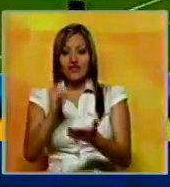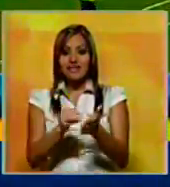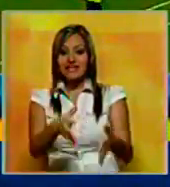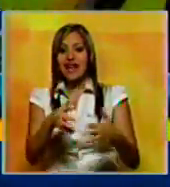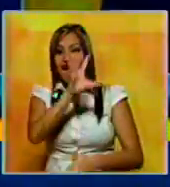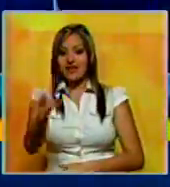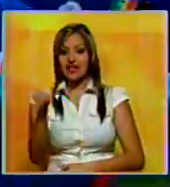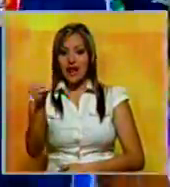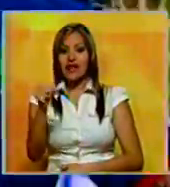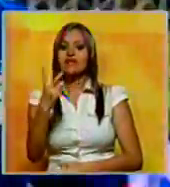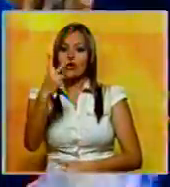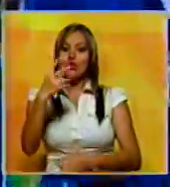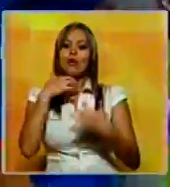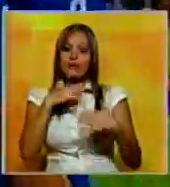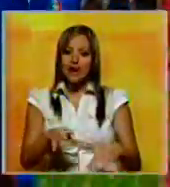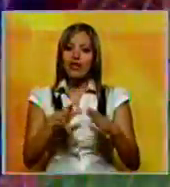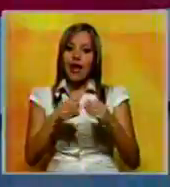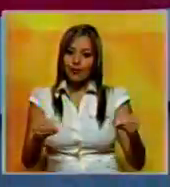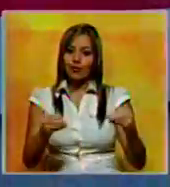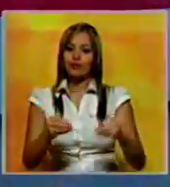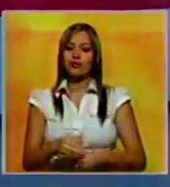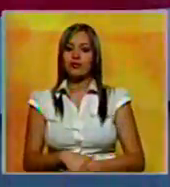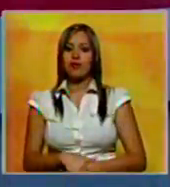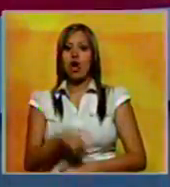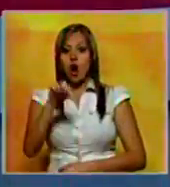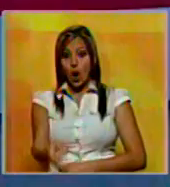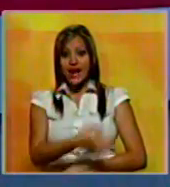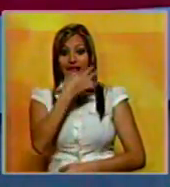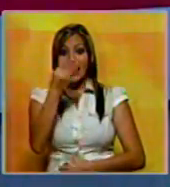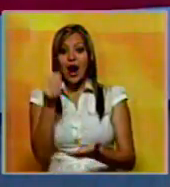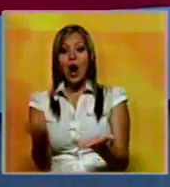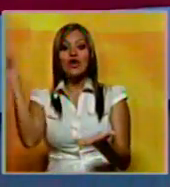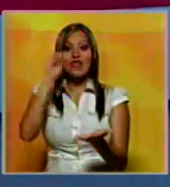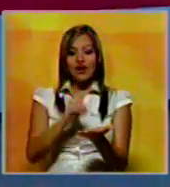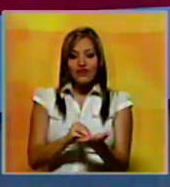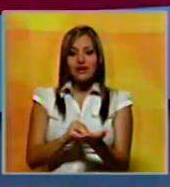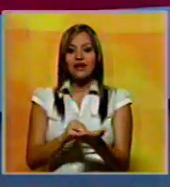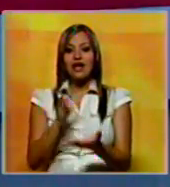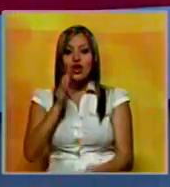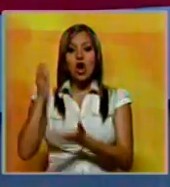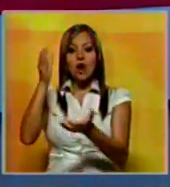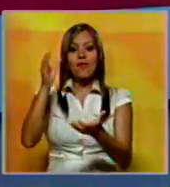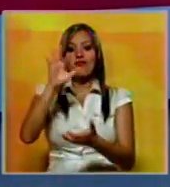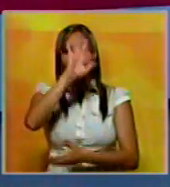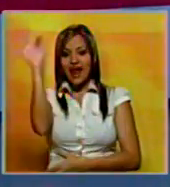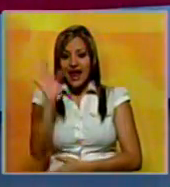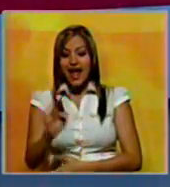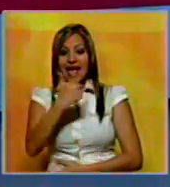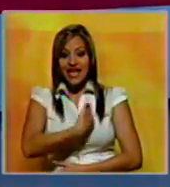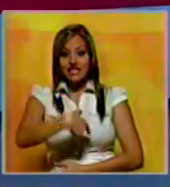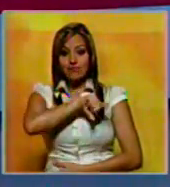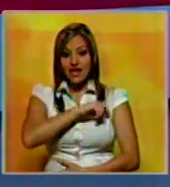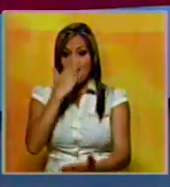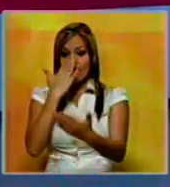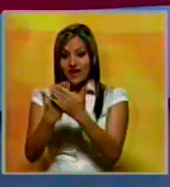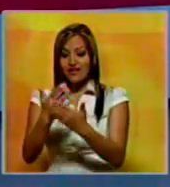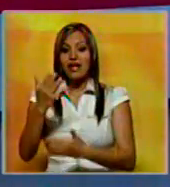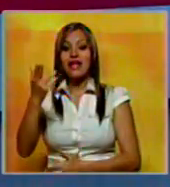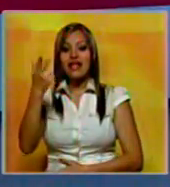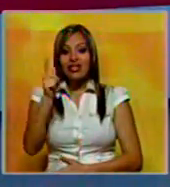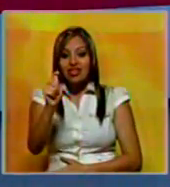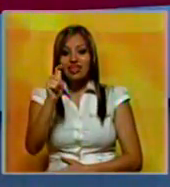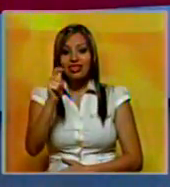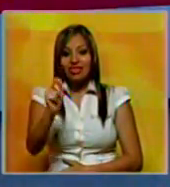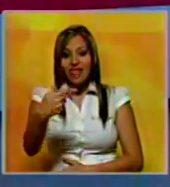y segundo revés para Japón esta tarde una nueva doble jornada en la copa confederaciones España girante tahití Uruguay